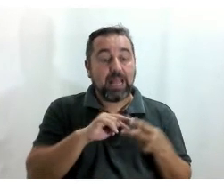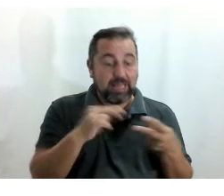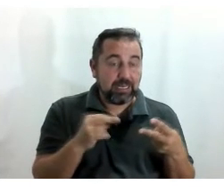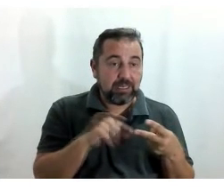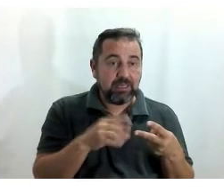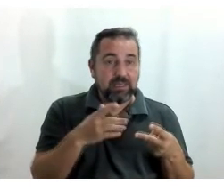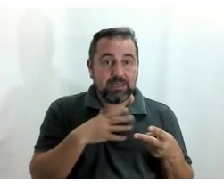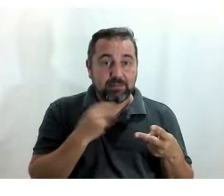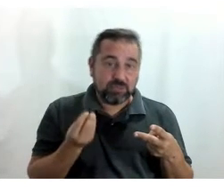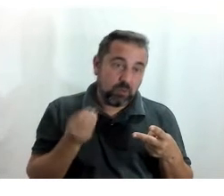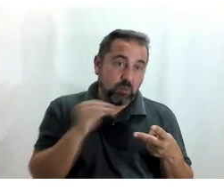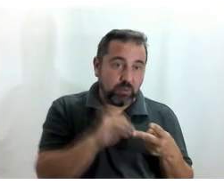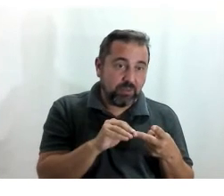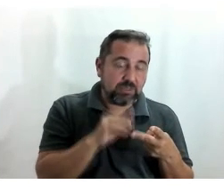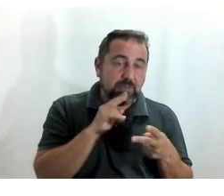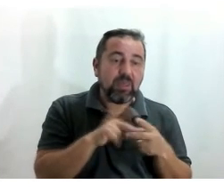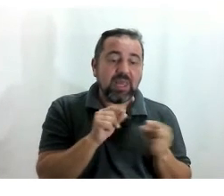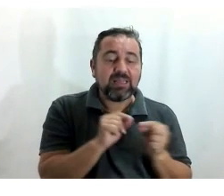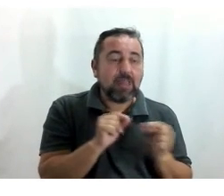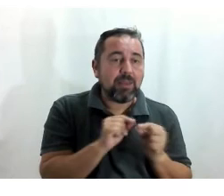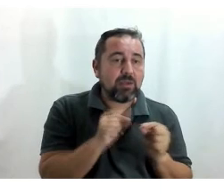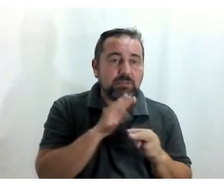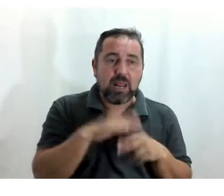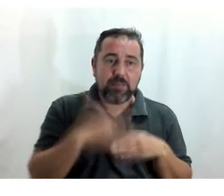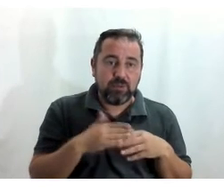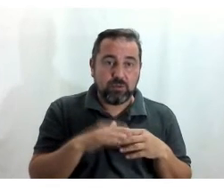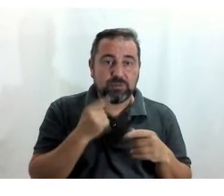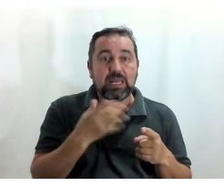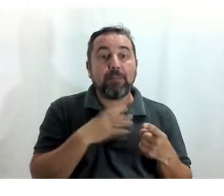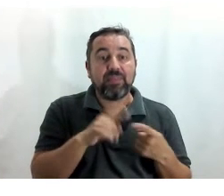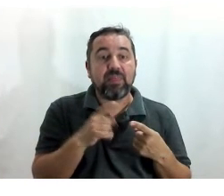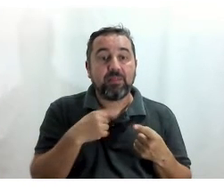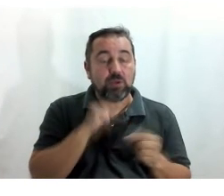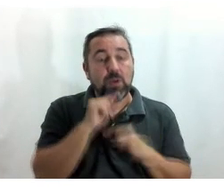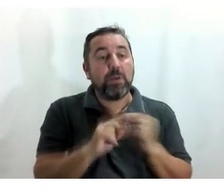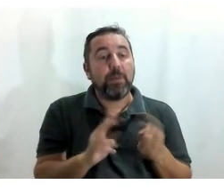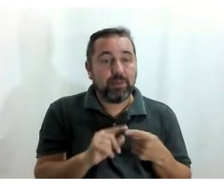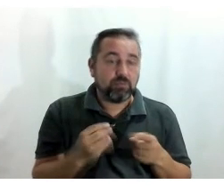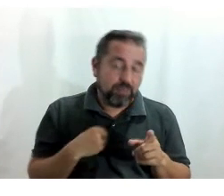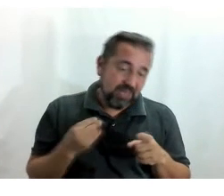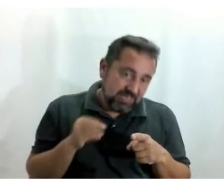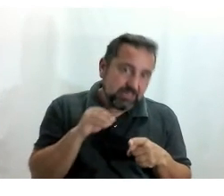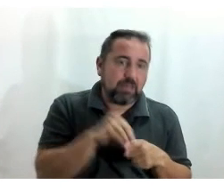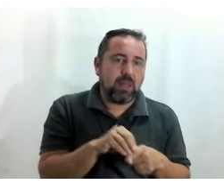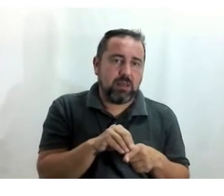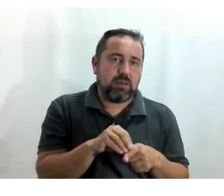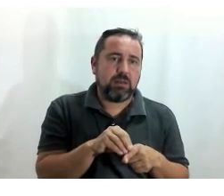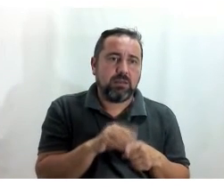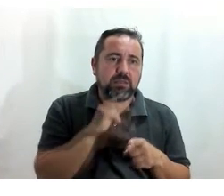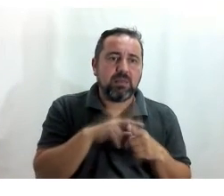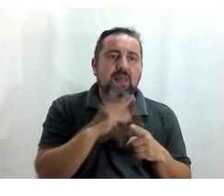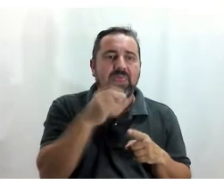queramos introducir debe tener un tamaño limitado. Es la capacidad que presenta el virus para poder insertar este